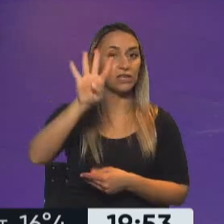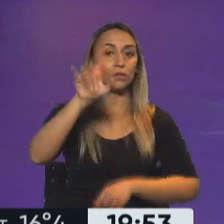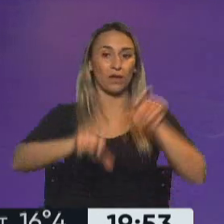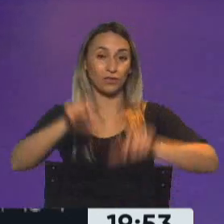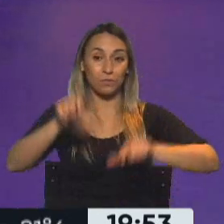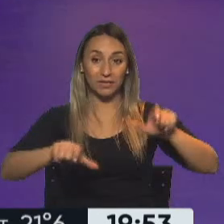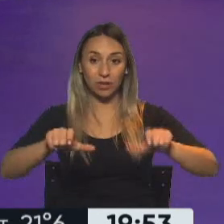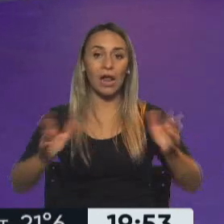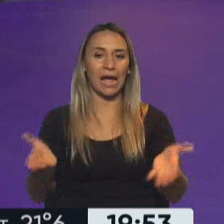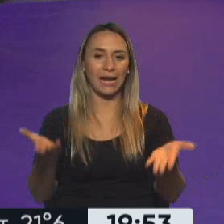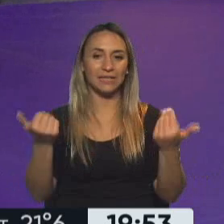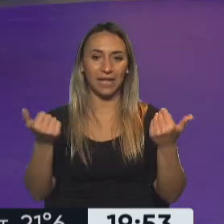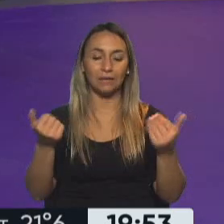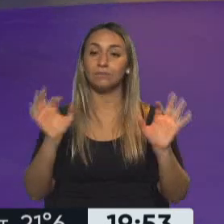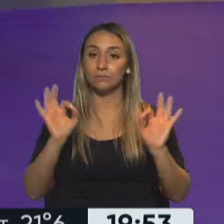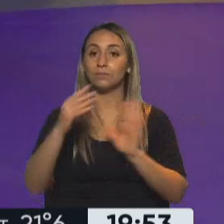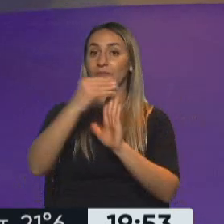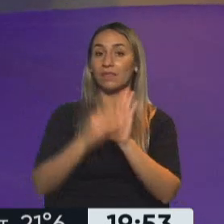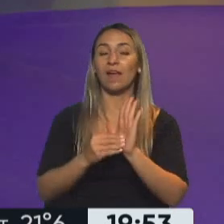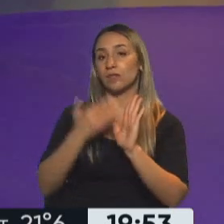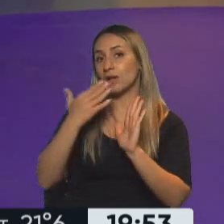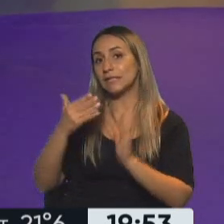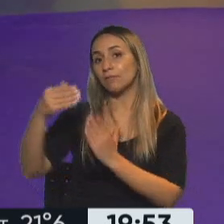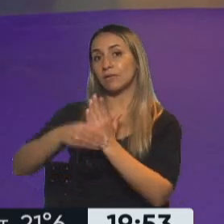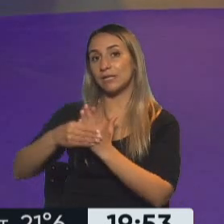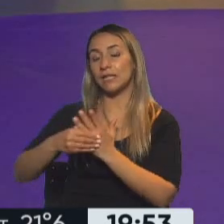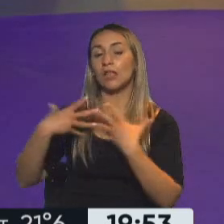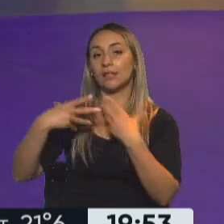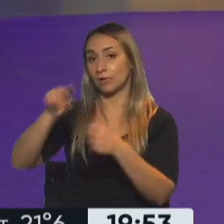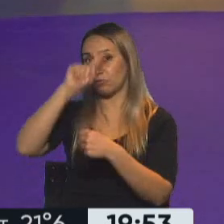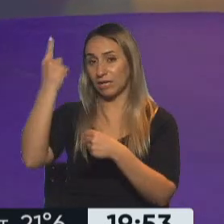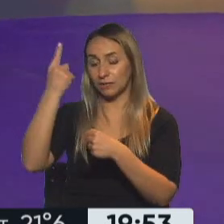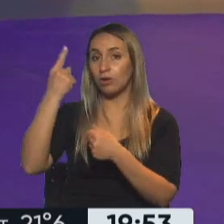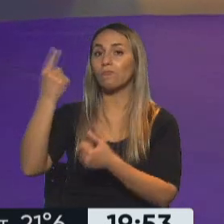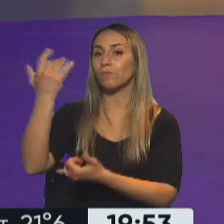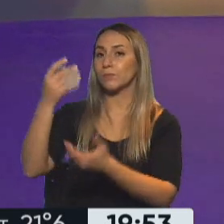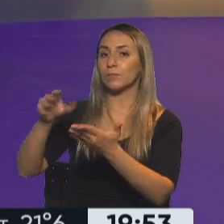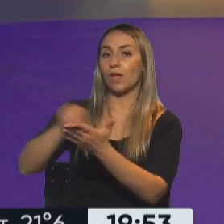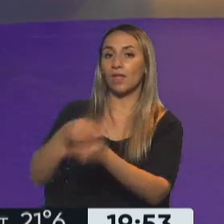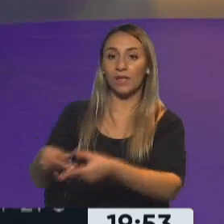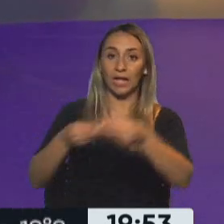5.115.084. Hasta acá los datos que nos acerca el Ministerio de Salud de la Nación con respecto a la situación COVID en todo el país.